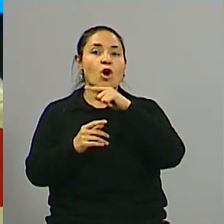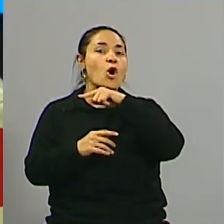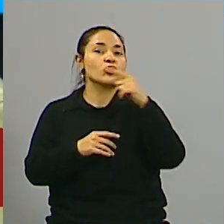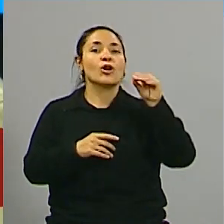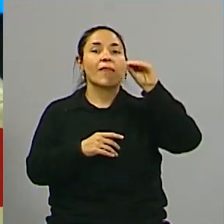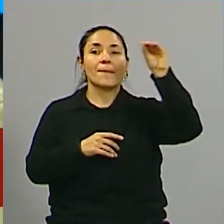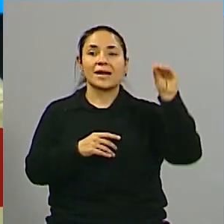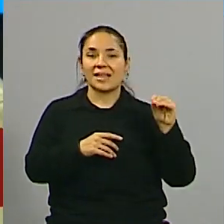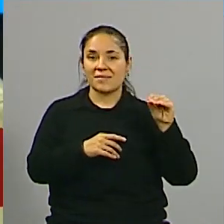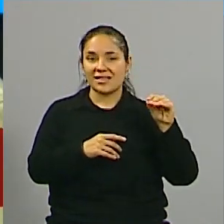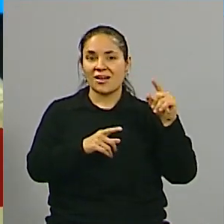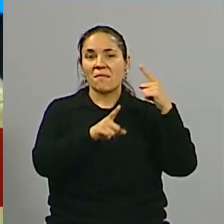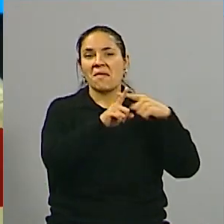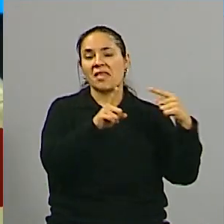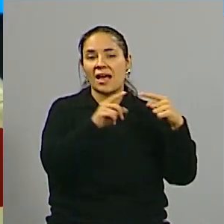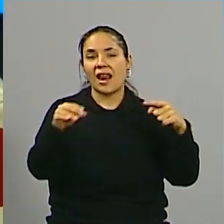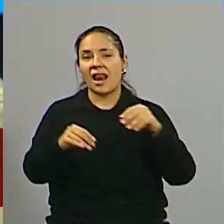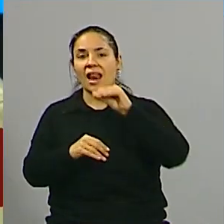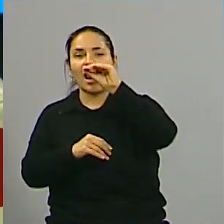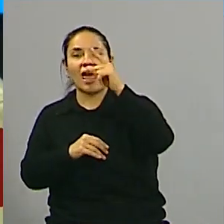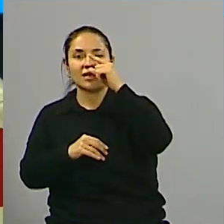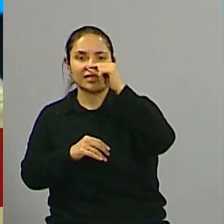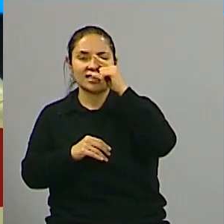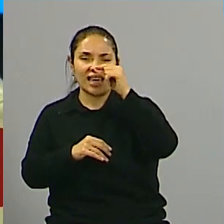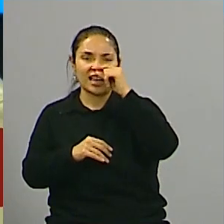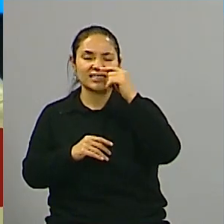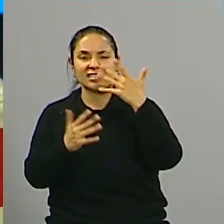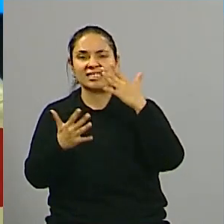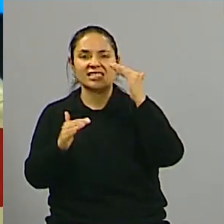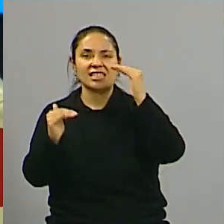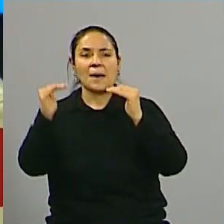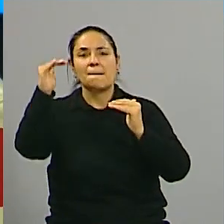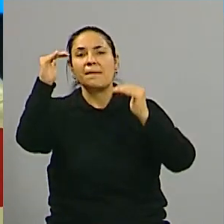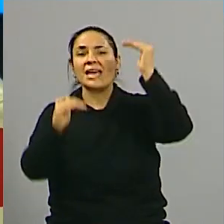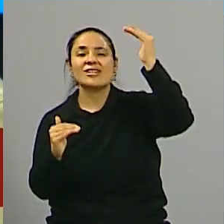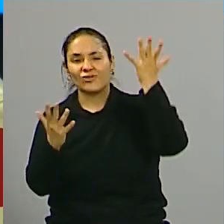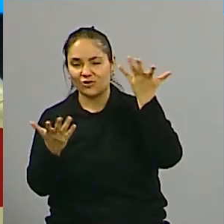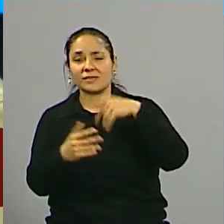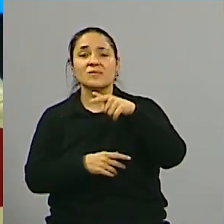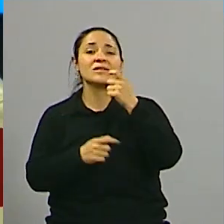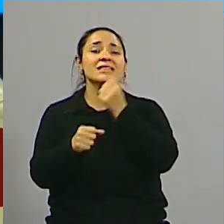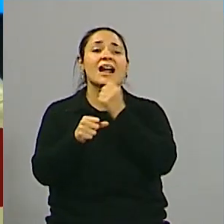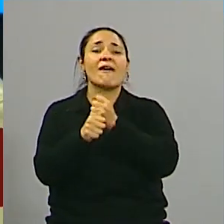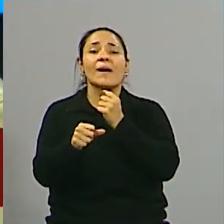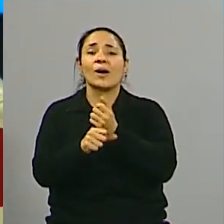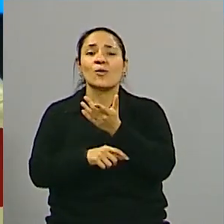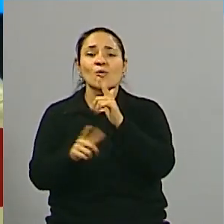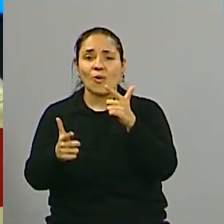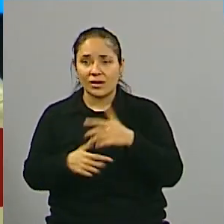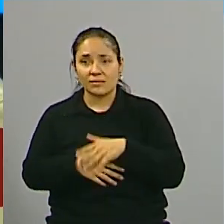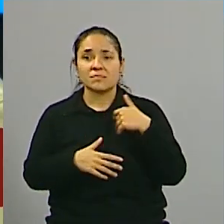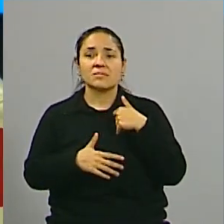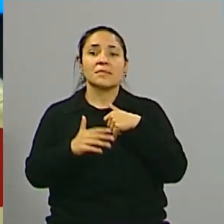están en la media o por sobre la media, y la de Las Heras está muy alejada de la media provincial, pero porque no hay un trabajo. Siempre la primera tarea, yo entiendo